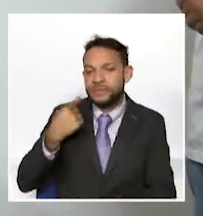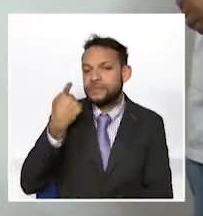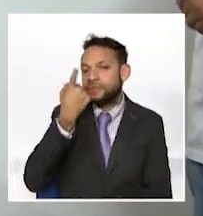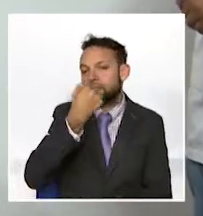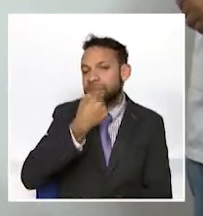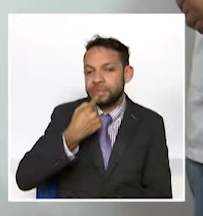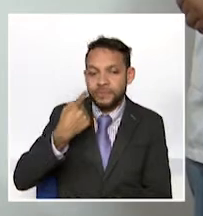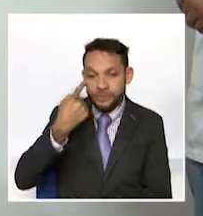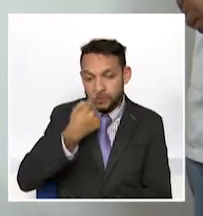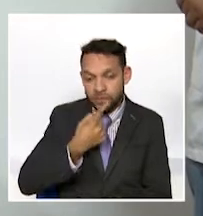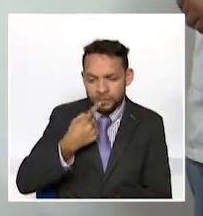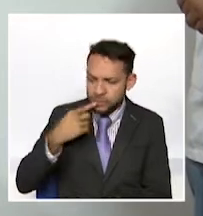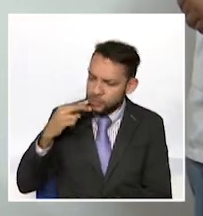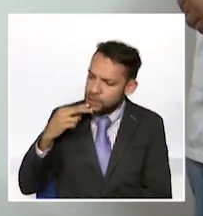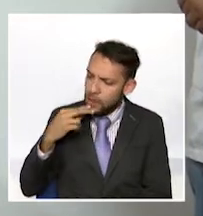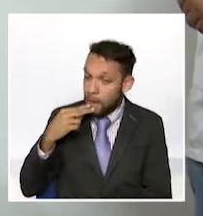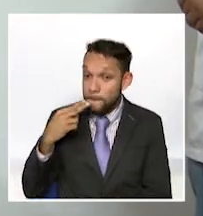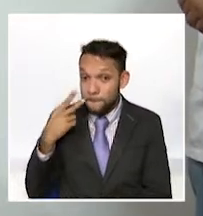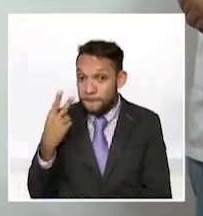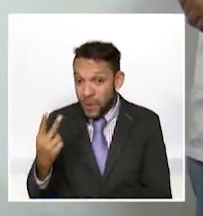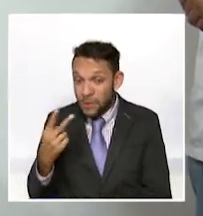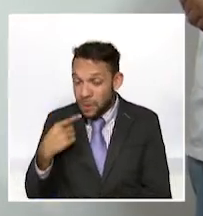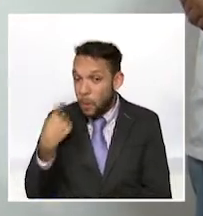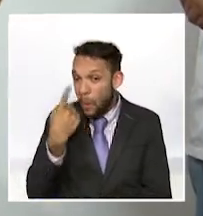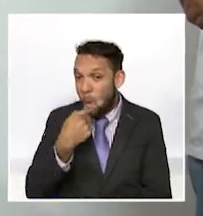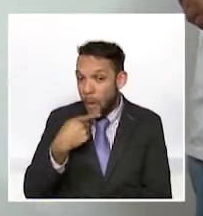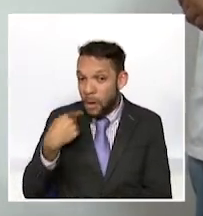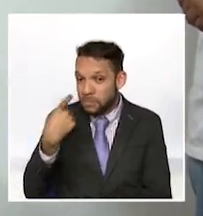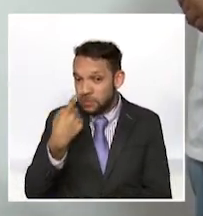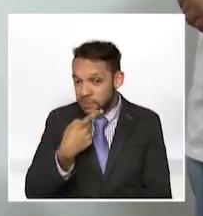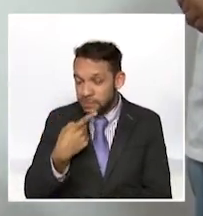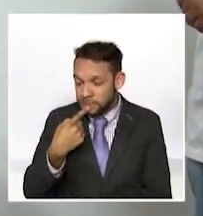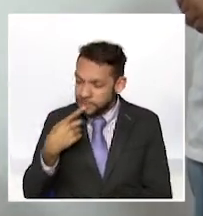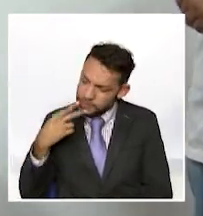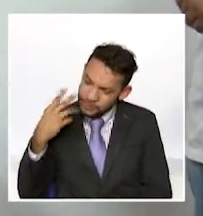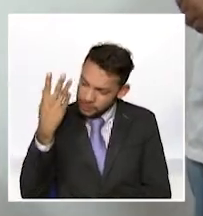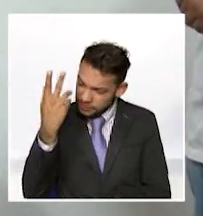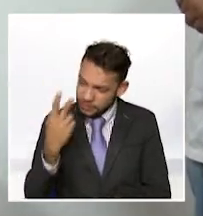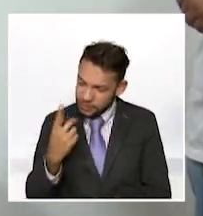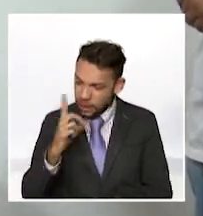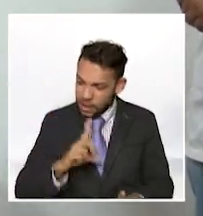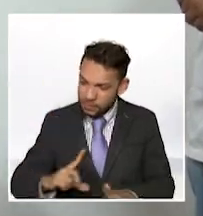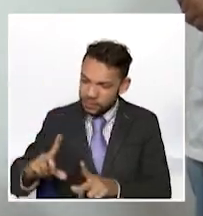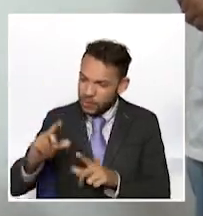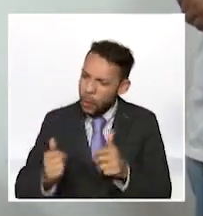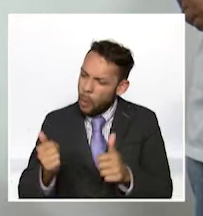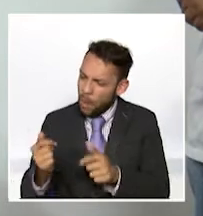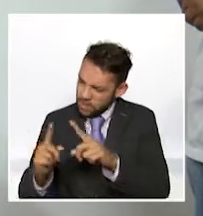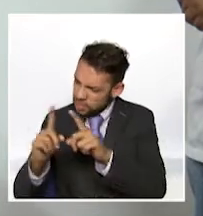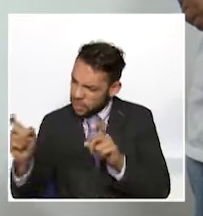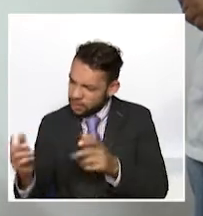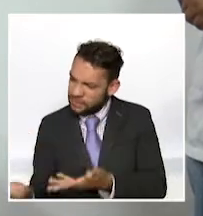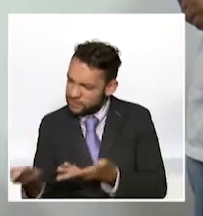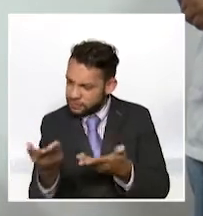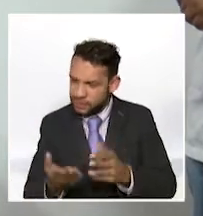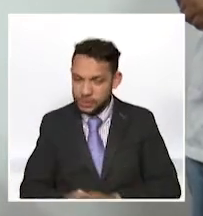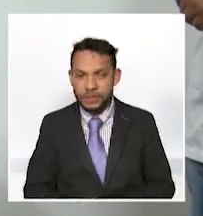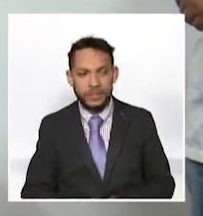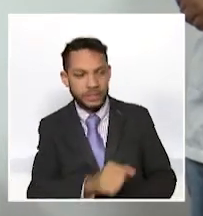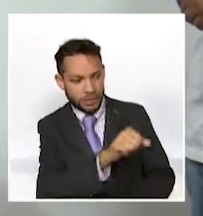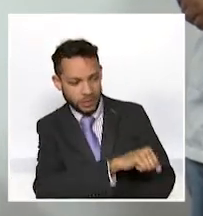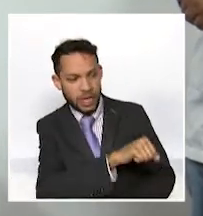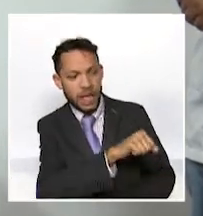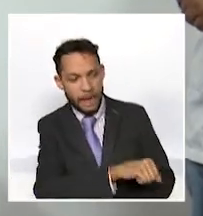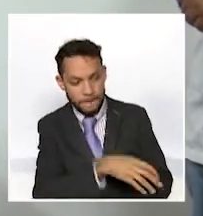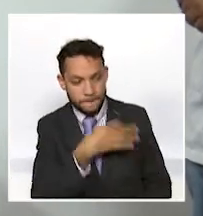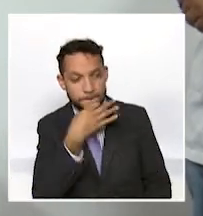cuando el doctor Raúl Andrés mencionaba de toda esa evaluación clínica. ¿Qué es el tema tuyo? Sí, doctor, lo que dice el doctor